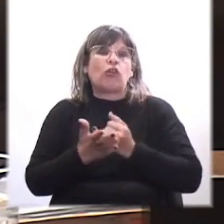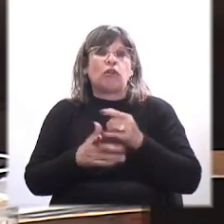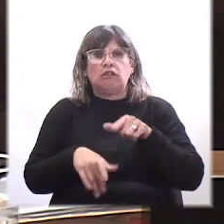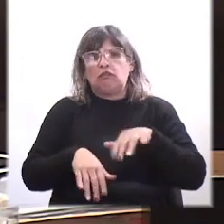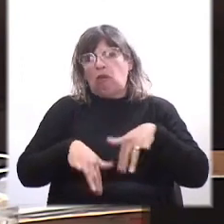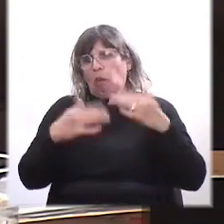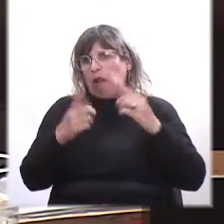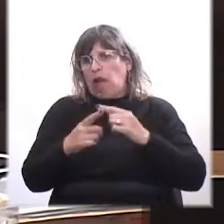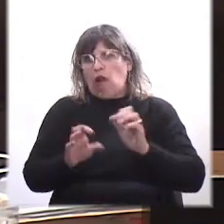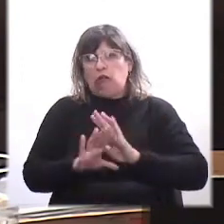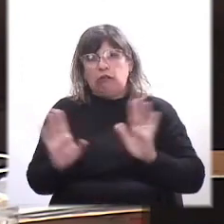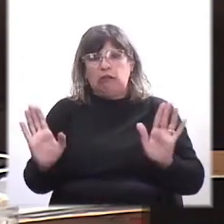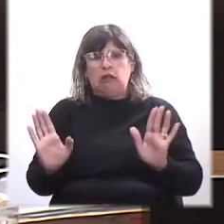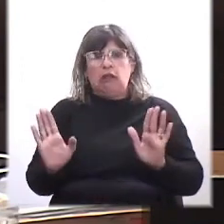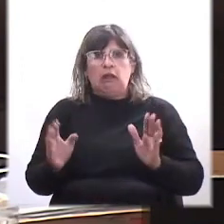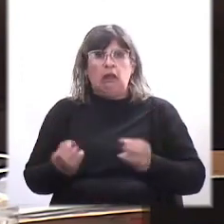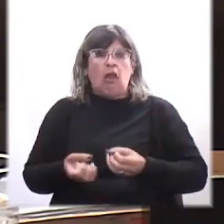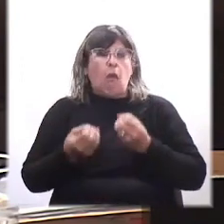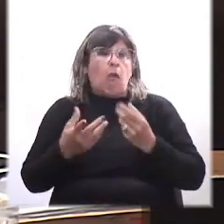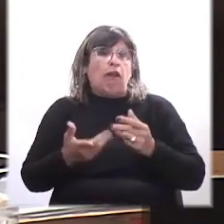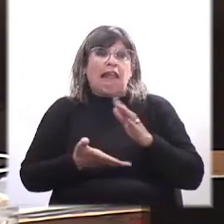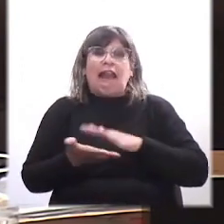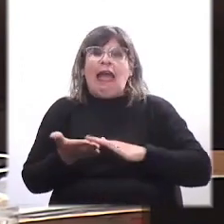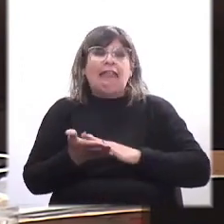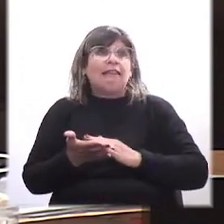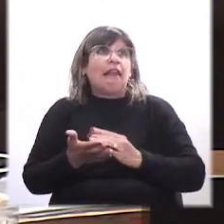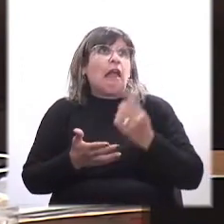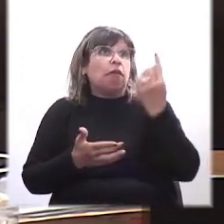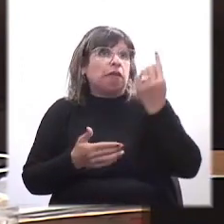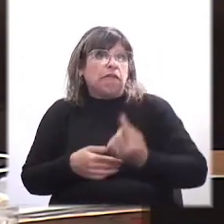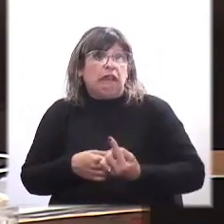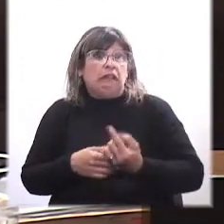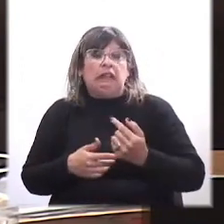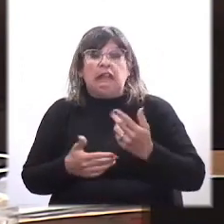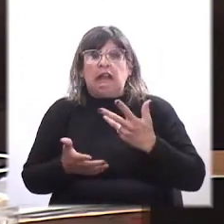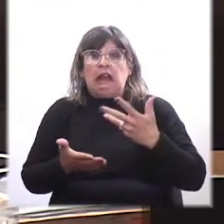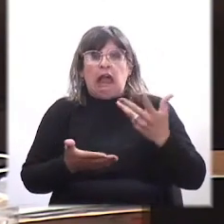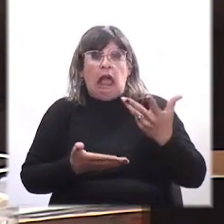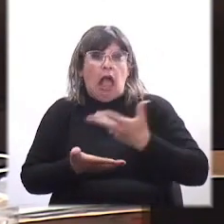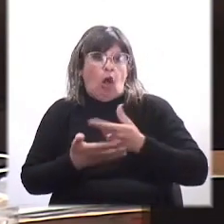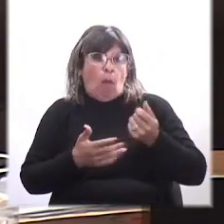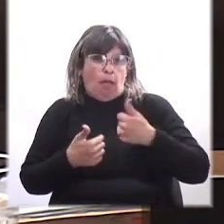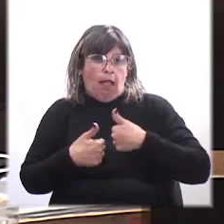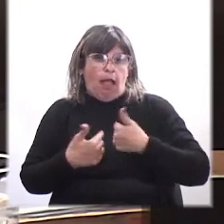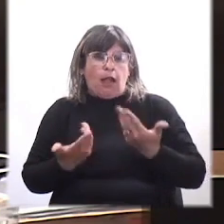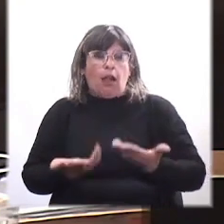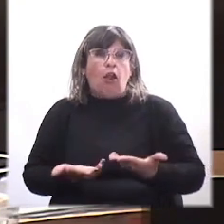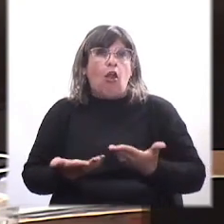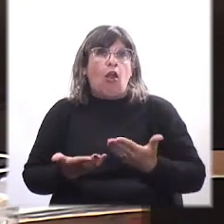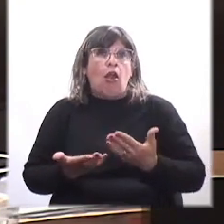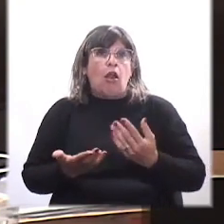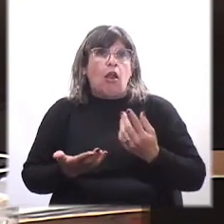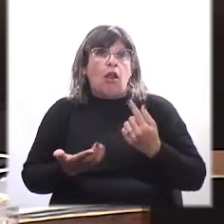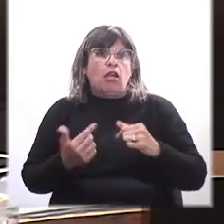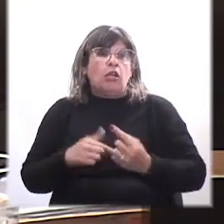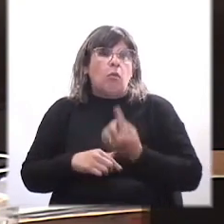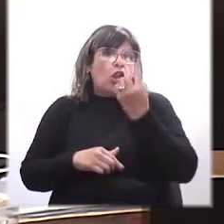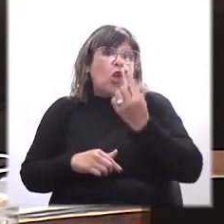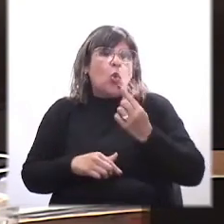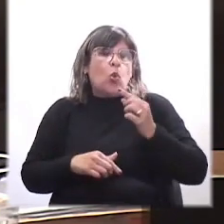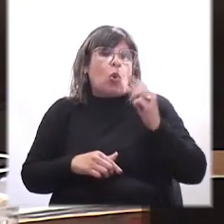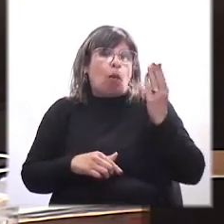porque nadie va a venir a comprarnos ni por el